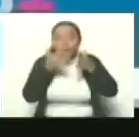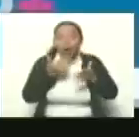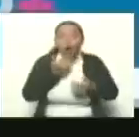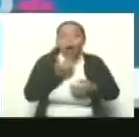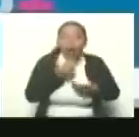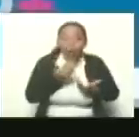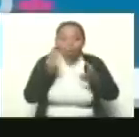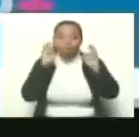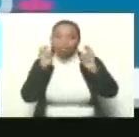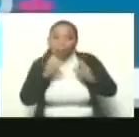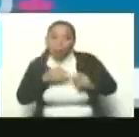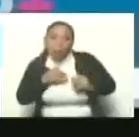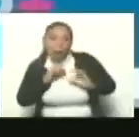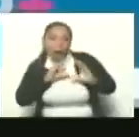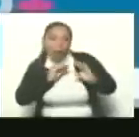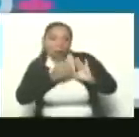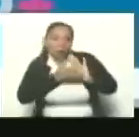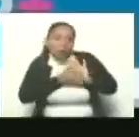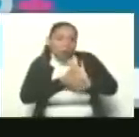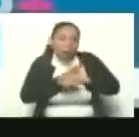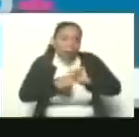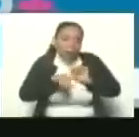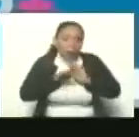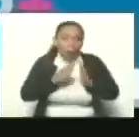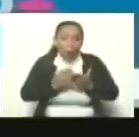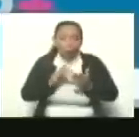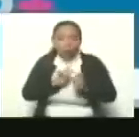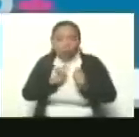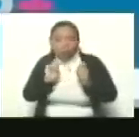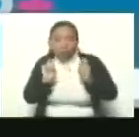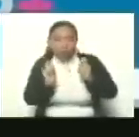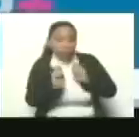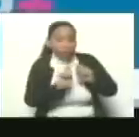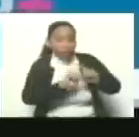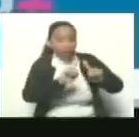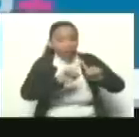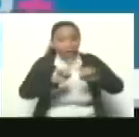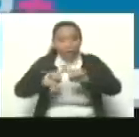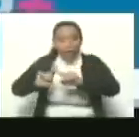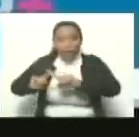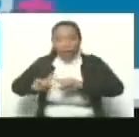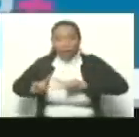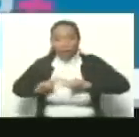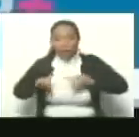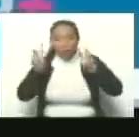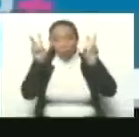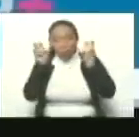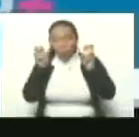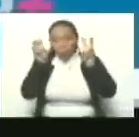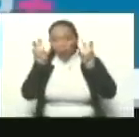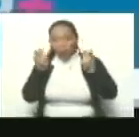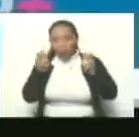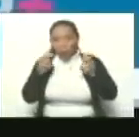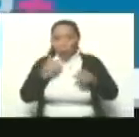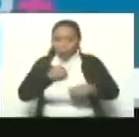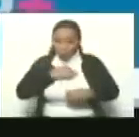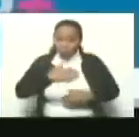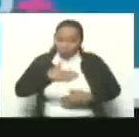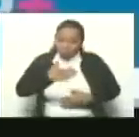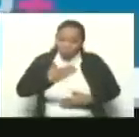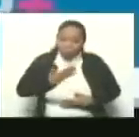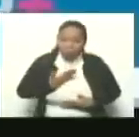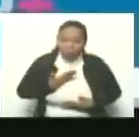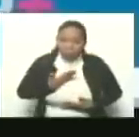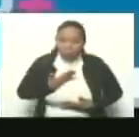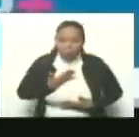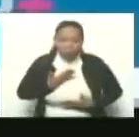temas se pueden tratar en este mundo cambiante, en este mundo multipolar que van haciendo, para nosotros también hablarle